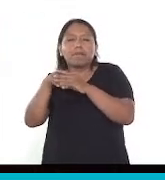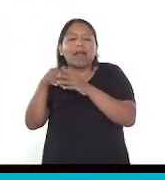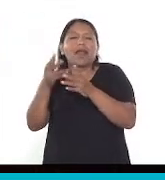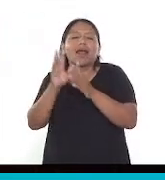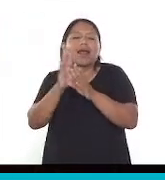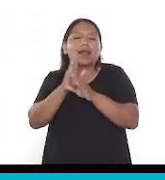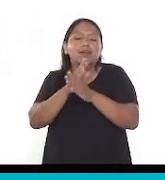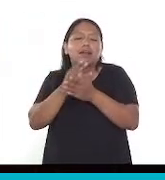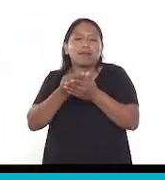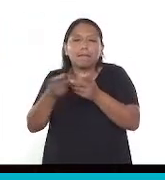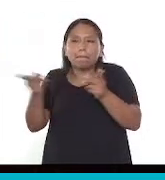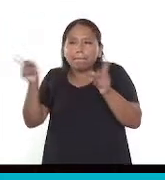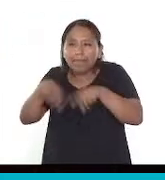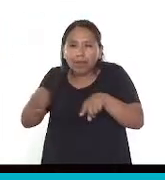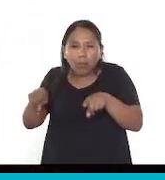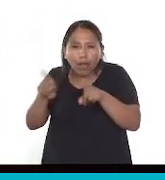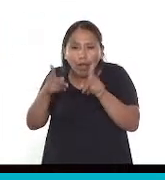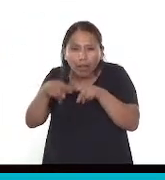repetir